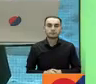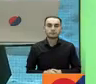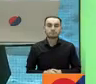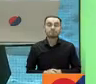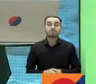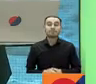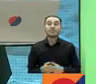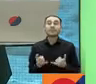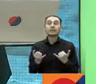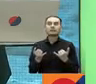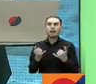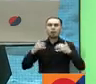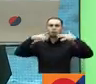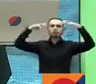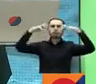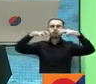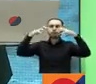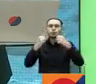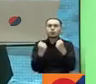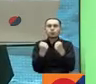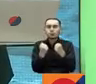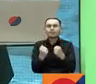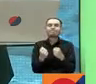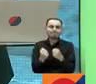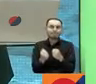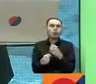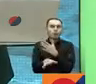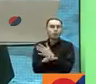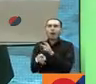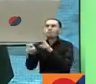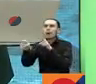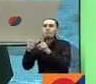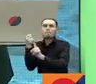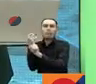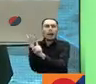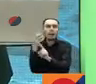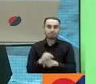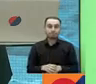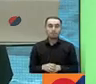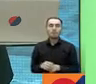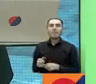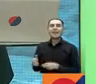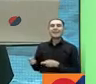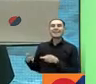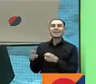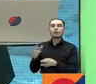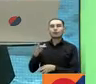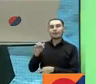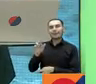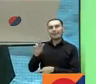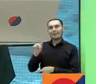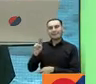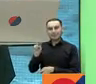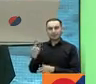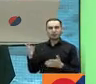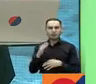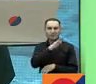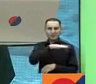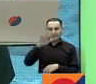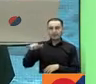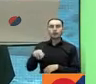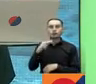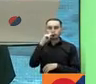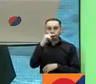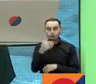La temporada de lluvia sigue haciendo estragos en el país. Desde el bordamiento del río Tarazá en Antioquia dejó un niño muerto y